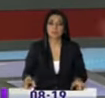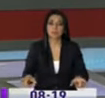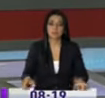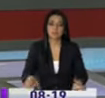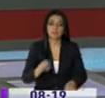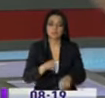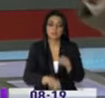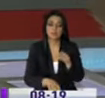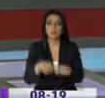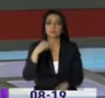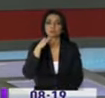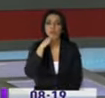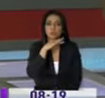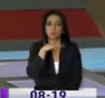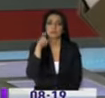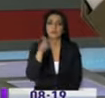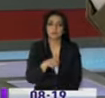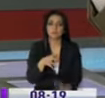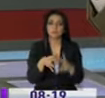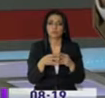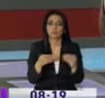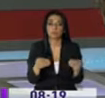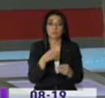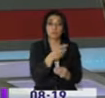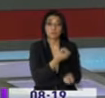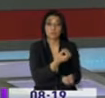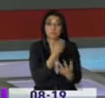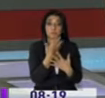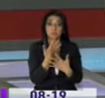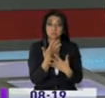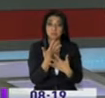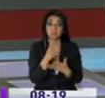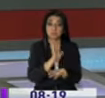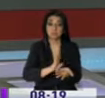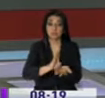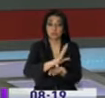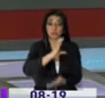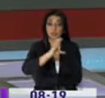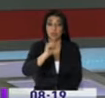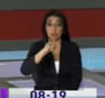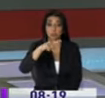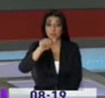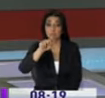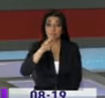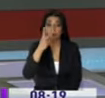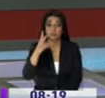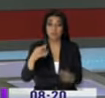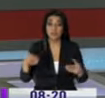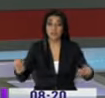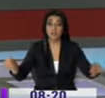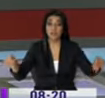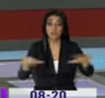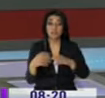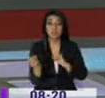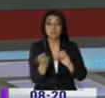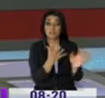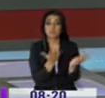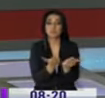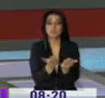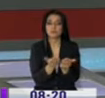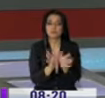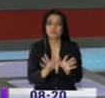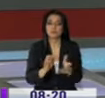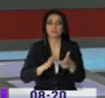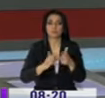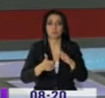zonas en las cuales existe, como lo que nos relató Sofía Vintimilla en el barrio de Caupicho, vieron ese terreno baldío lleno de basura. Y el problema